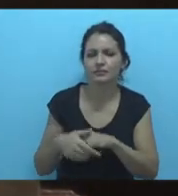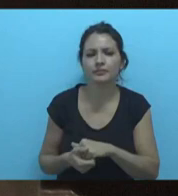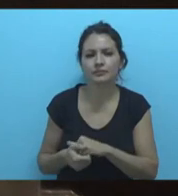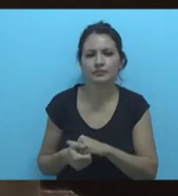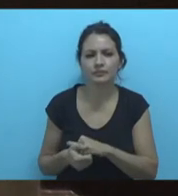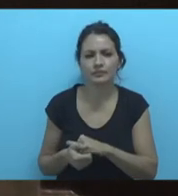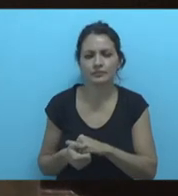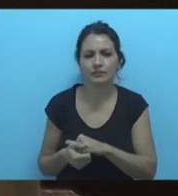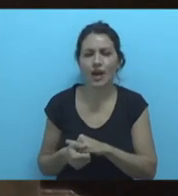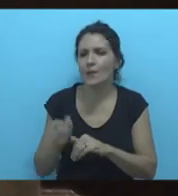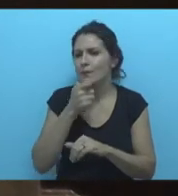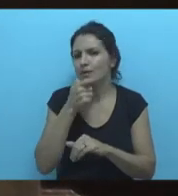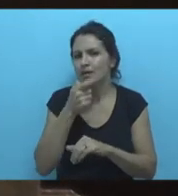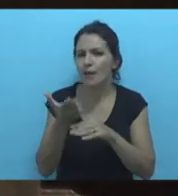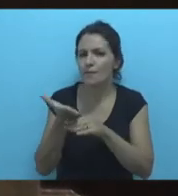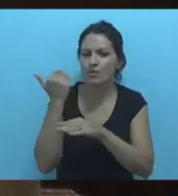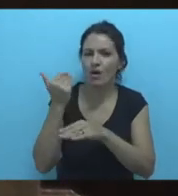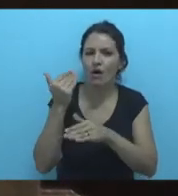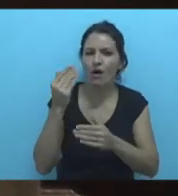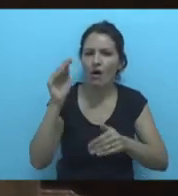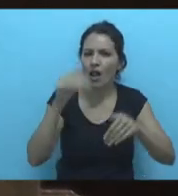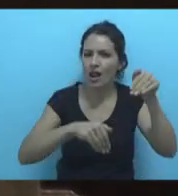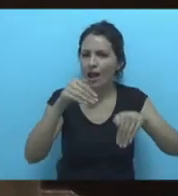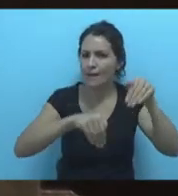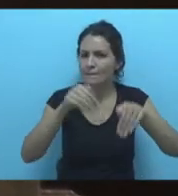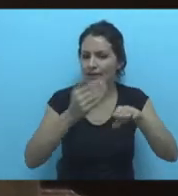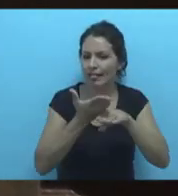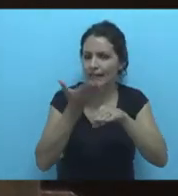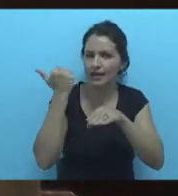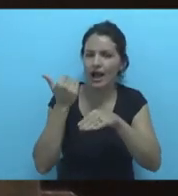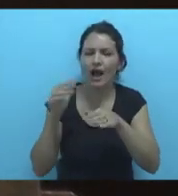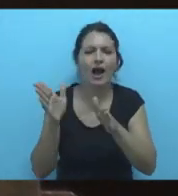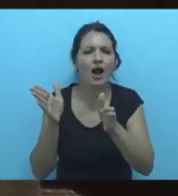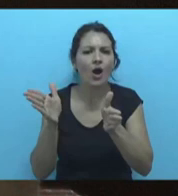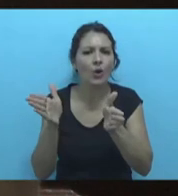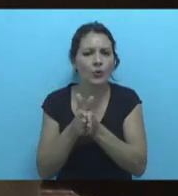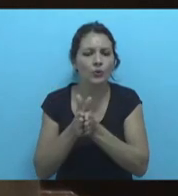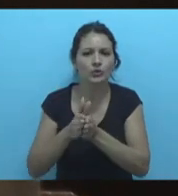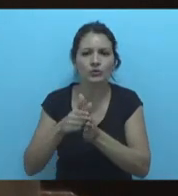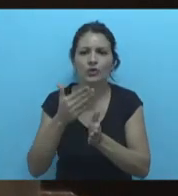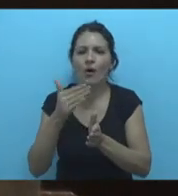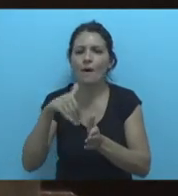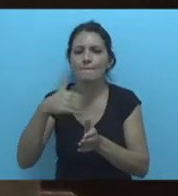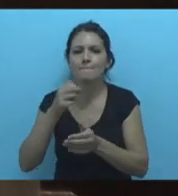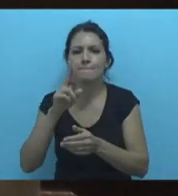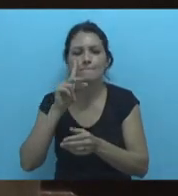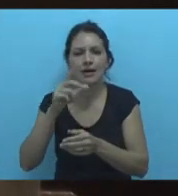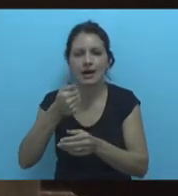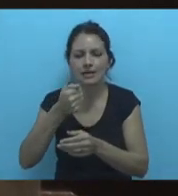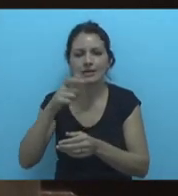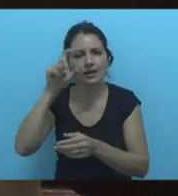en estas elecciones formó parte del espacio que lideró María Eugenia Bielsa y nos acompañó